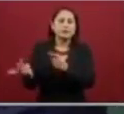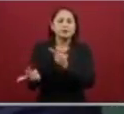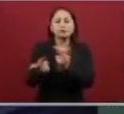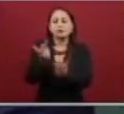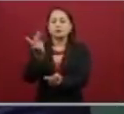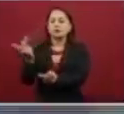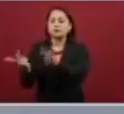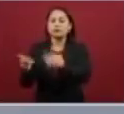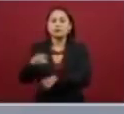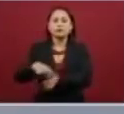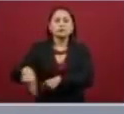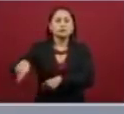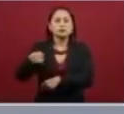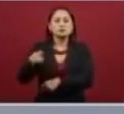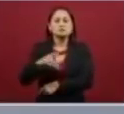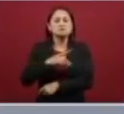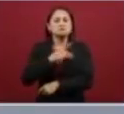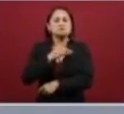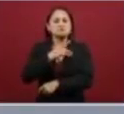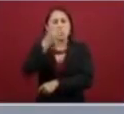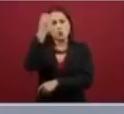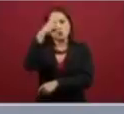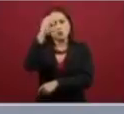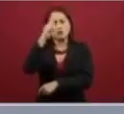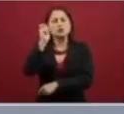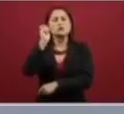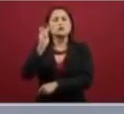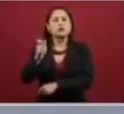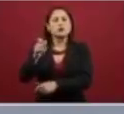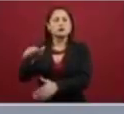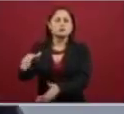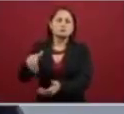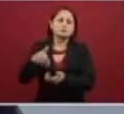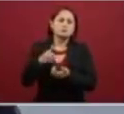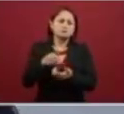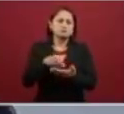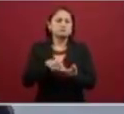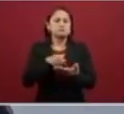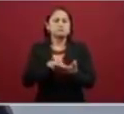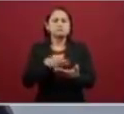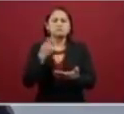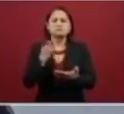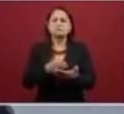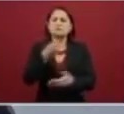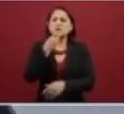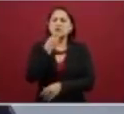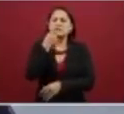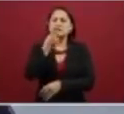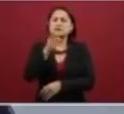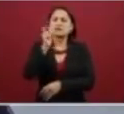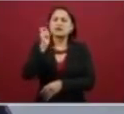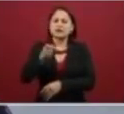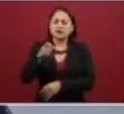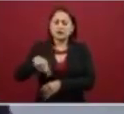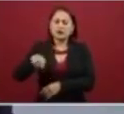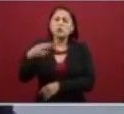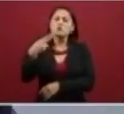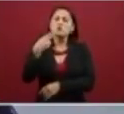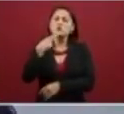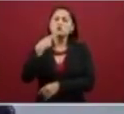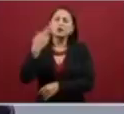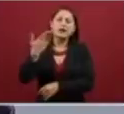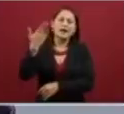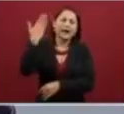resultado fue que se utilice esa obra y no se pierda la